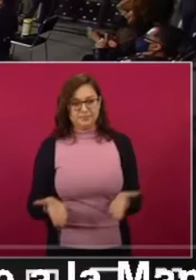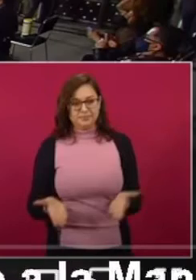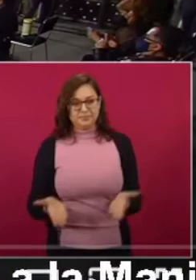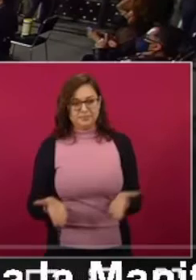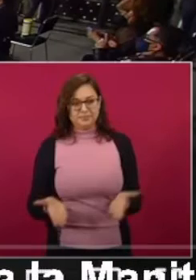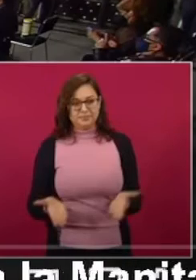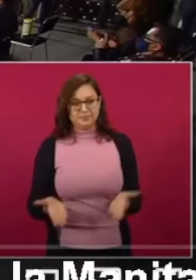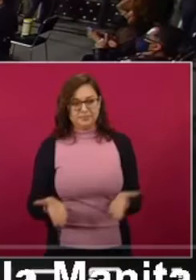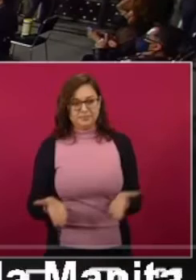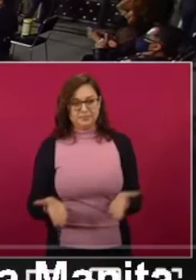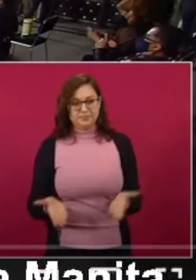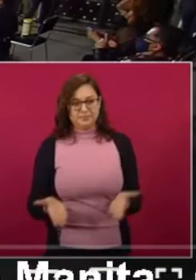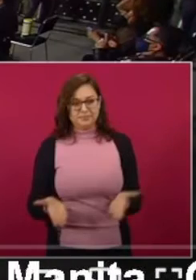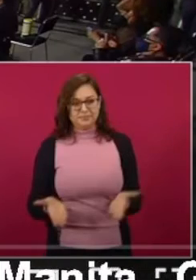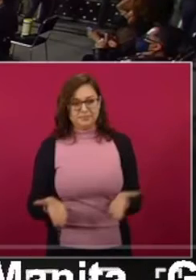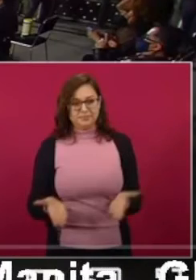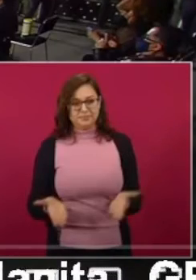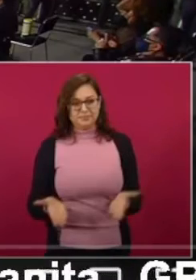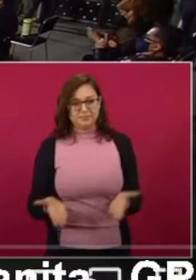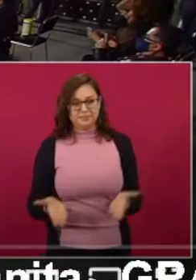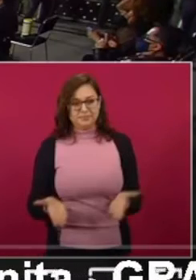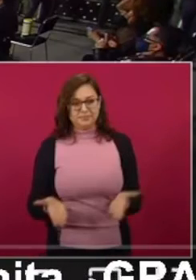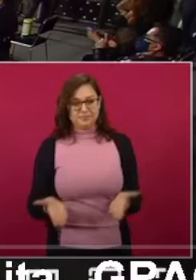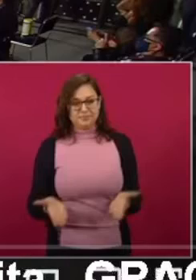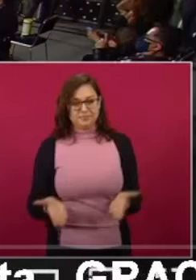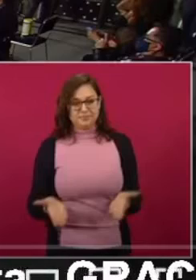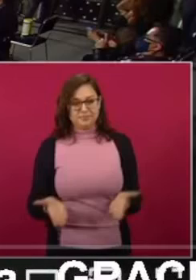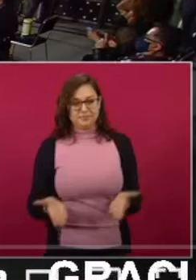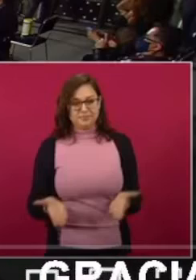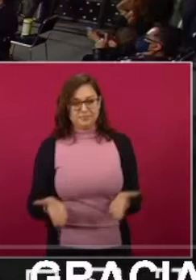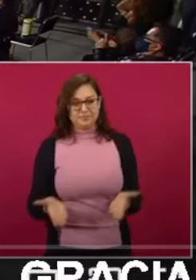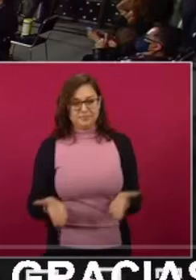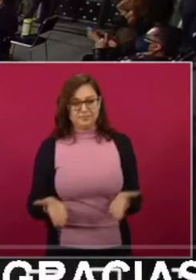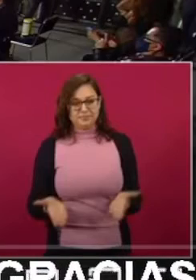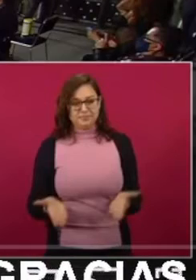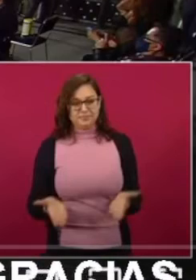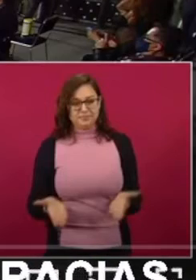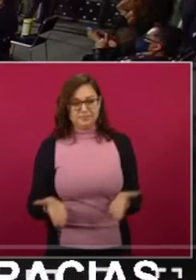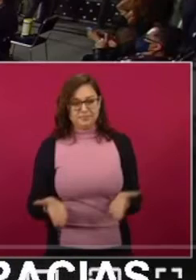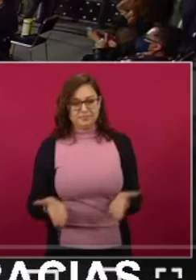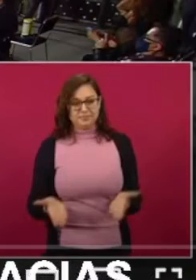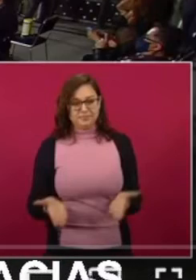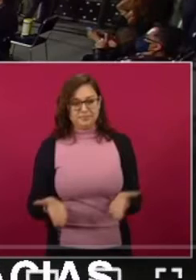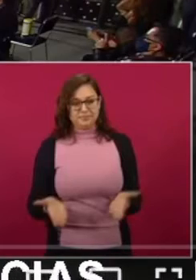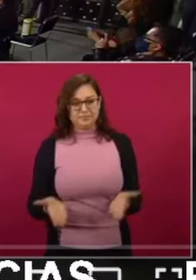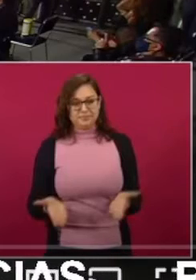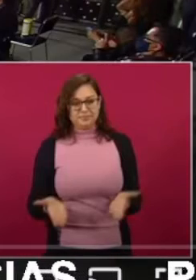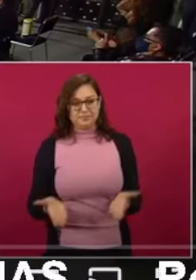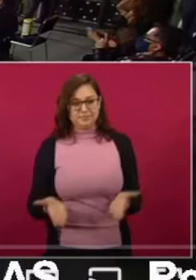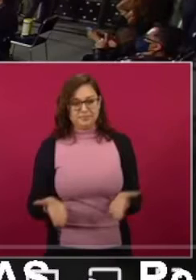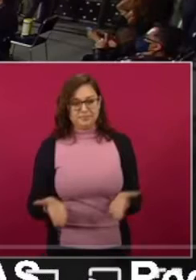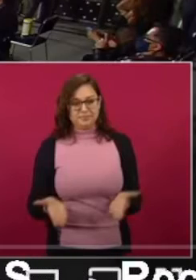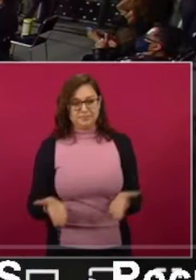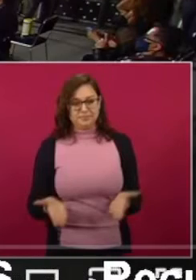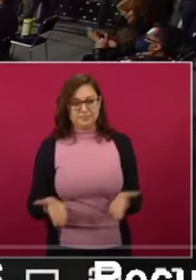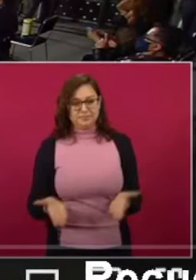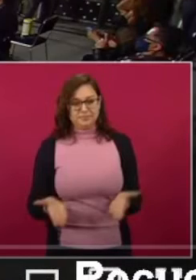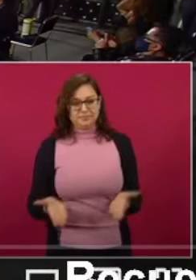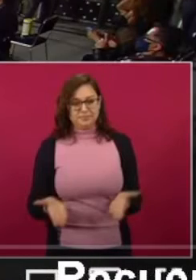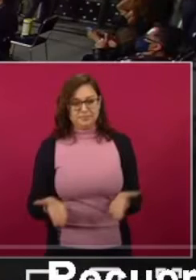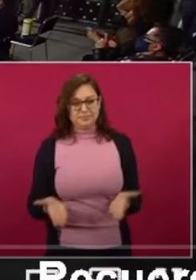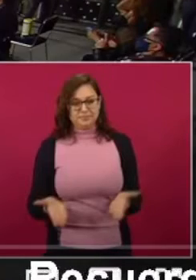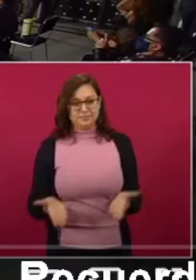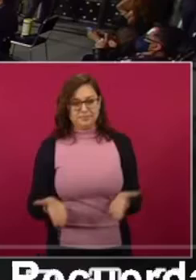nos va a importar eso lo que nos va a importar es tener el mando mexico mexicanos